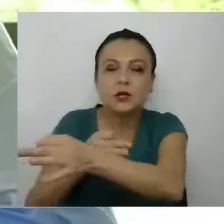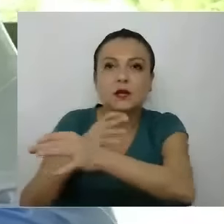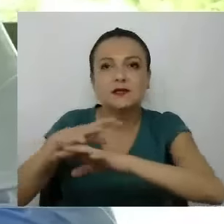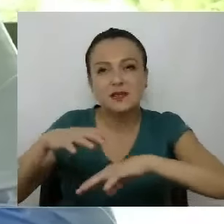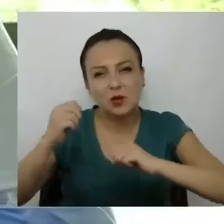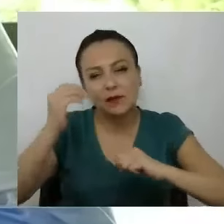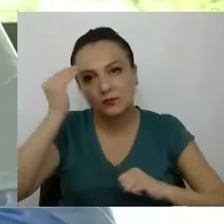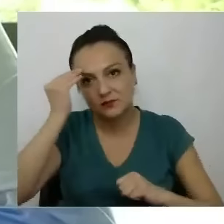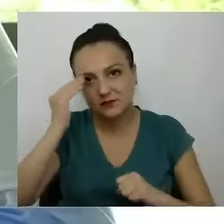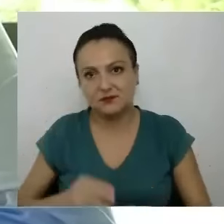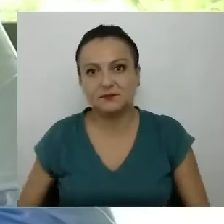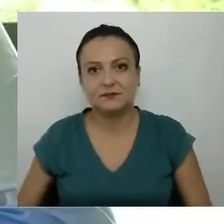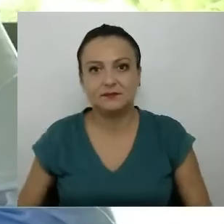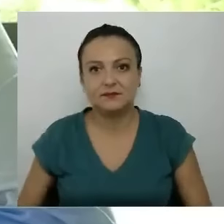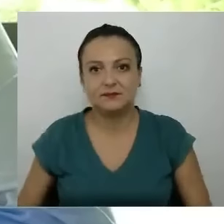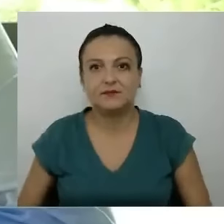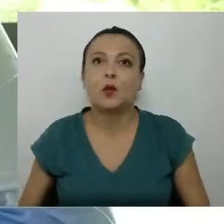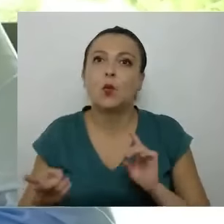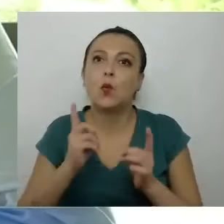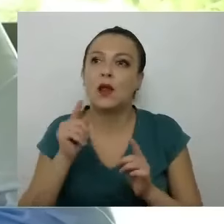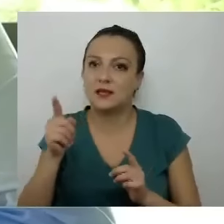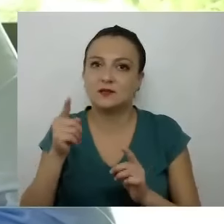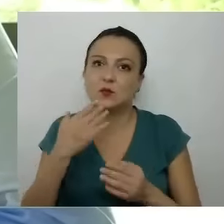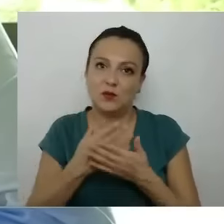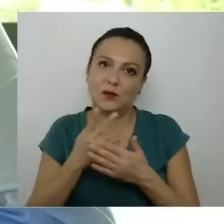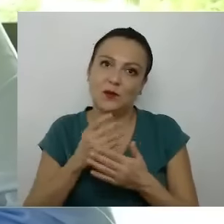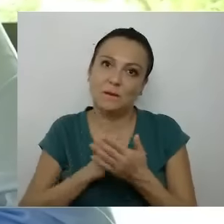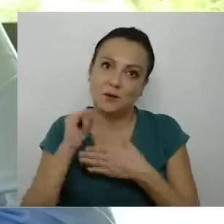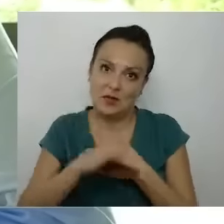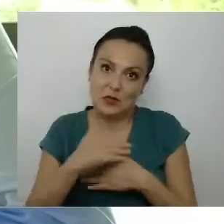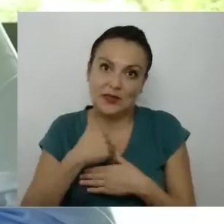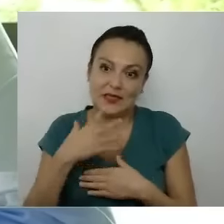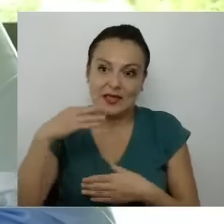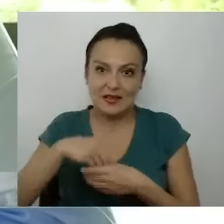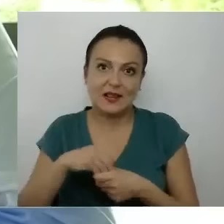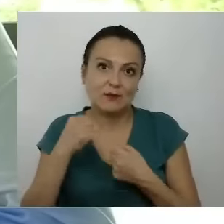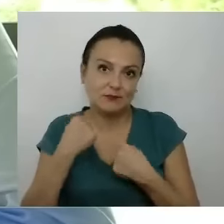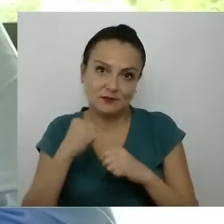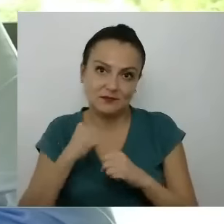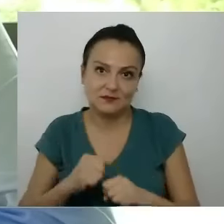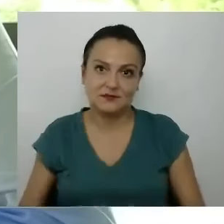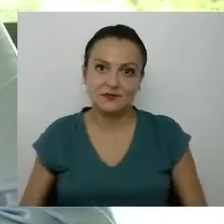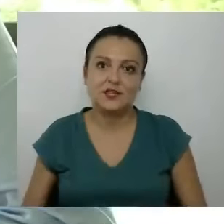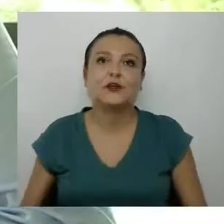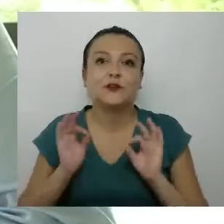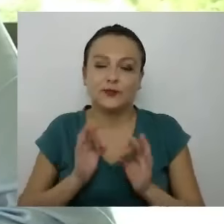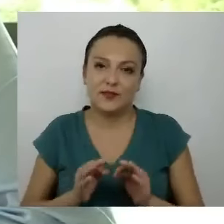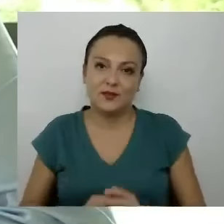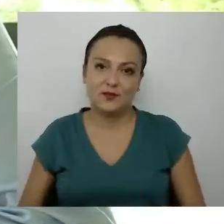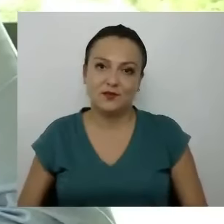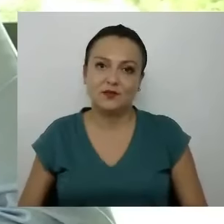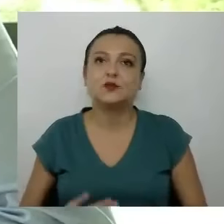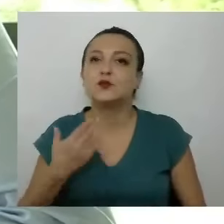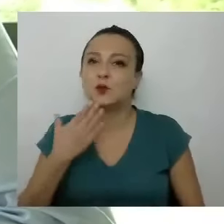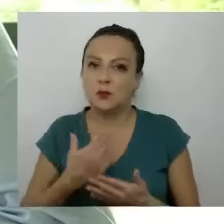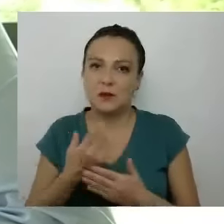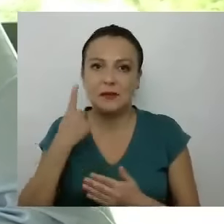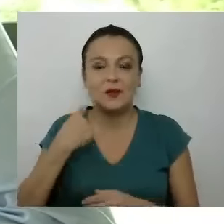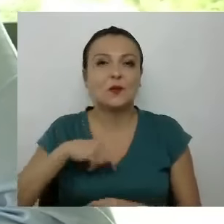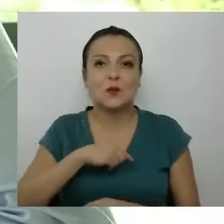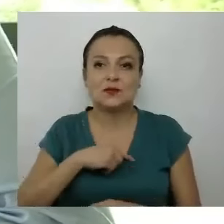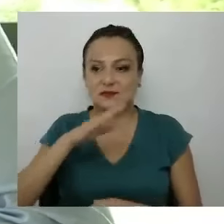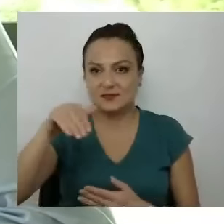conciencia de cuáles son esos buenos proyectos que tiene la municipalidad y que sin duda alguna son buenos para nuestra capital